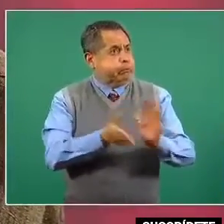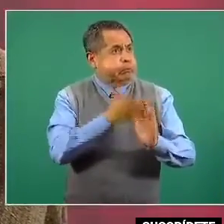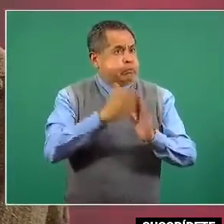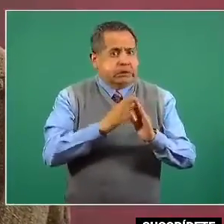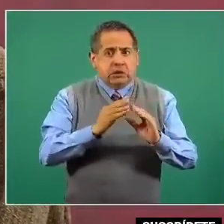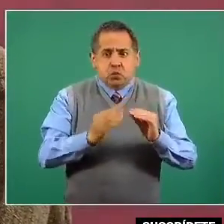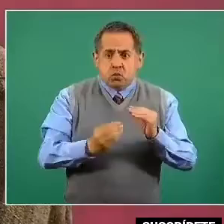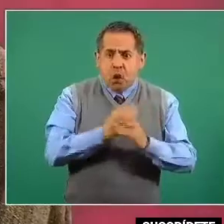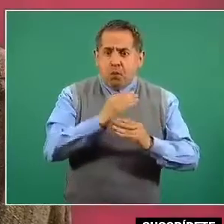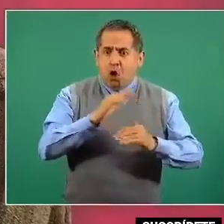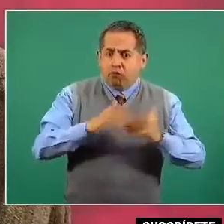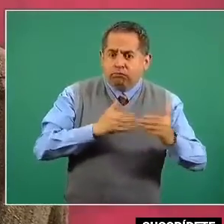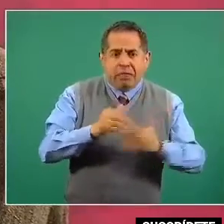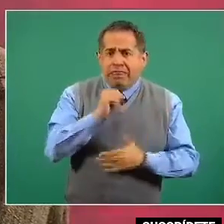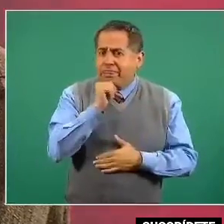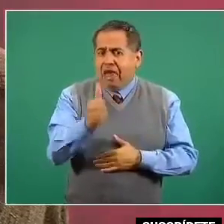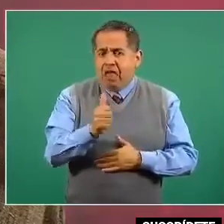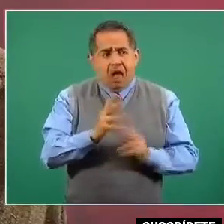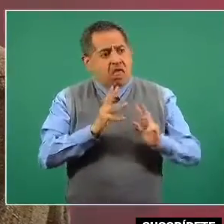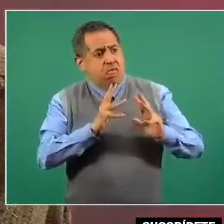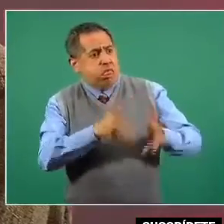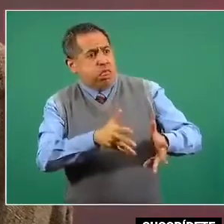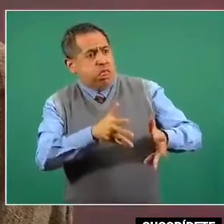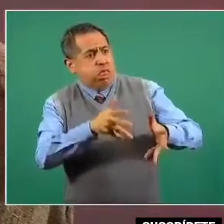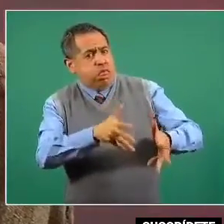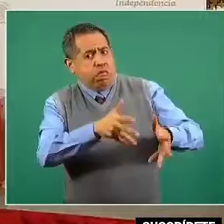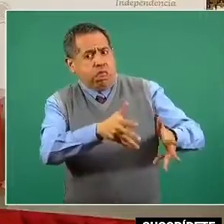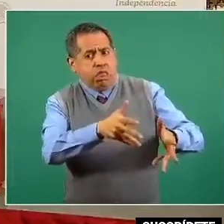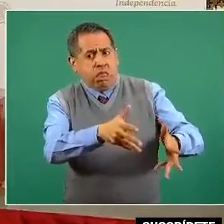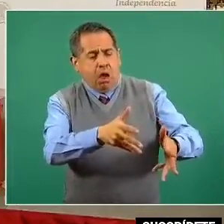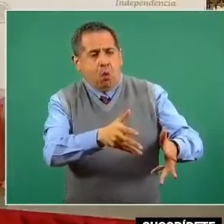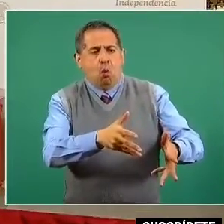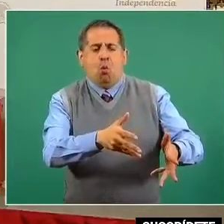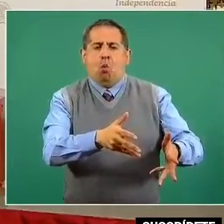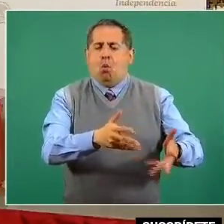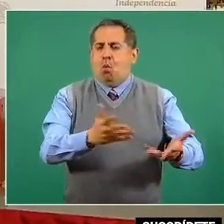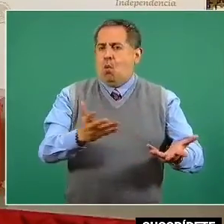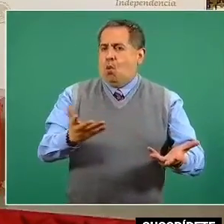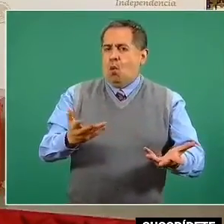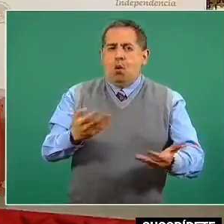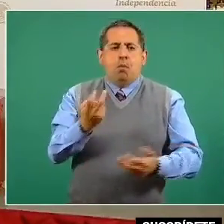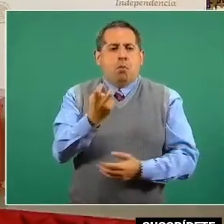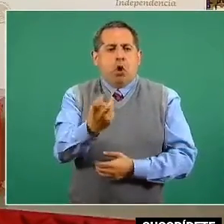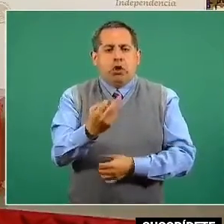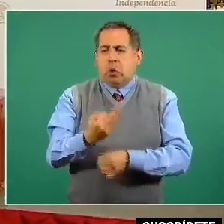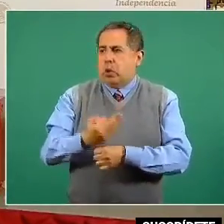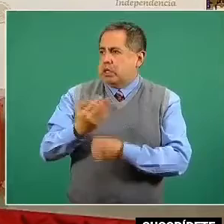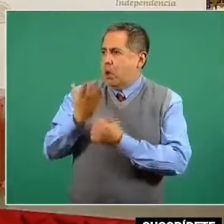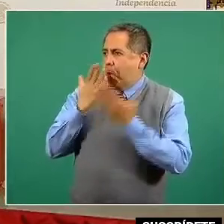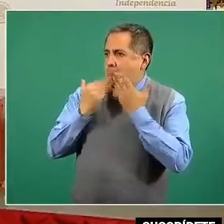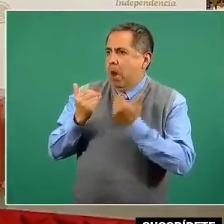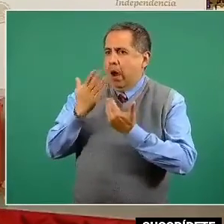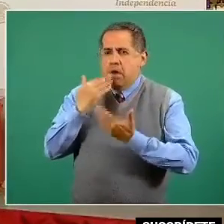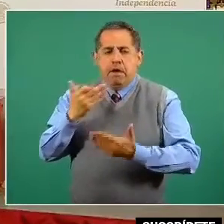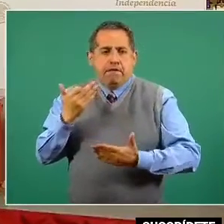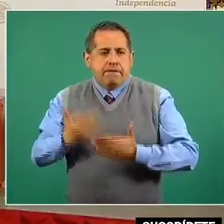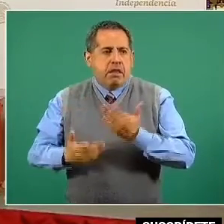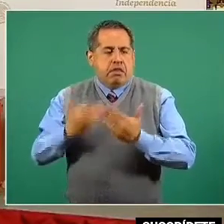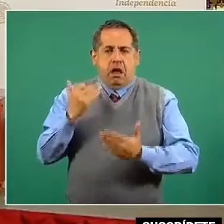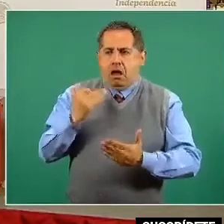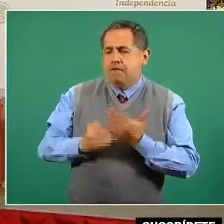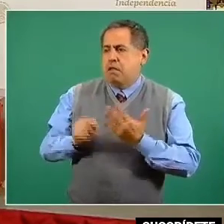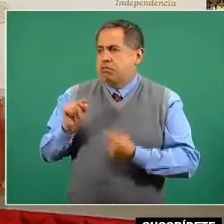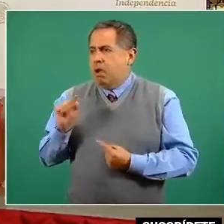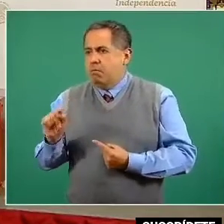remodelados o ampliados. Entonces, todo esto da una situación de enorme insuficiencia en los sistemas,